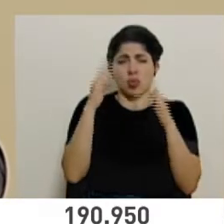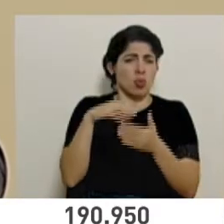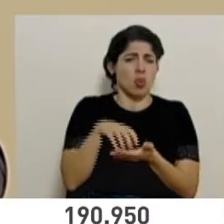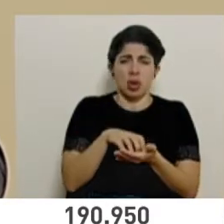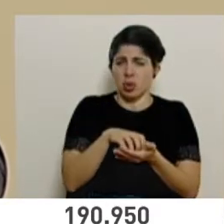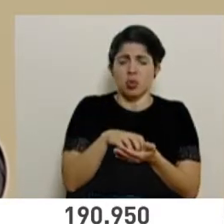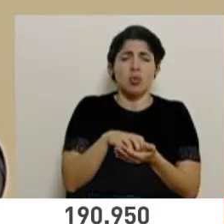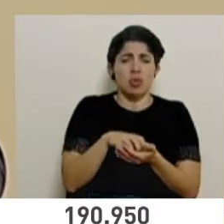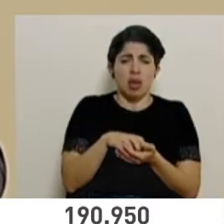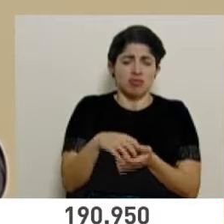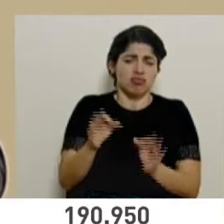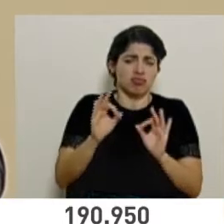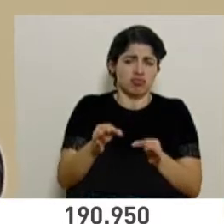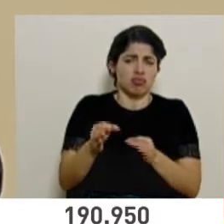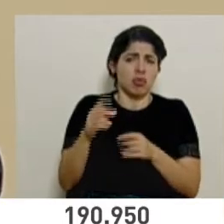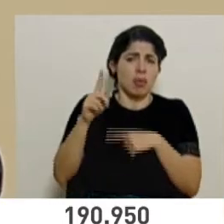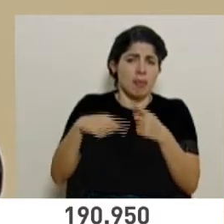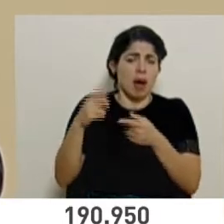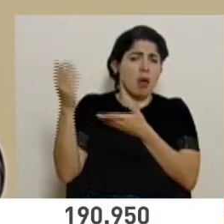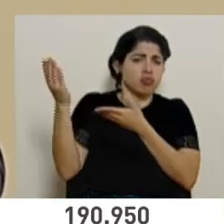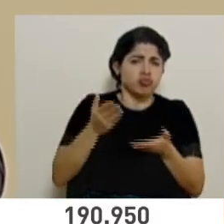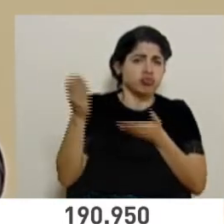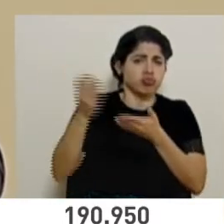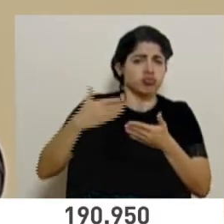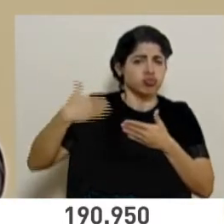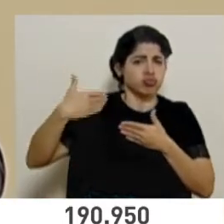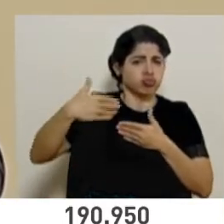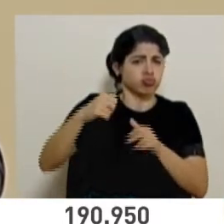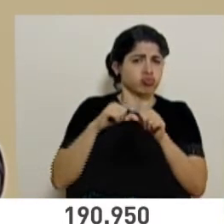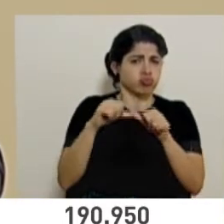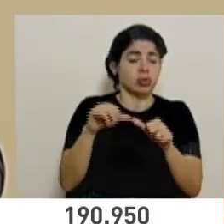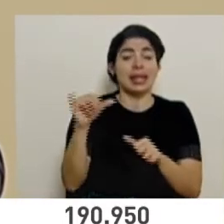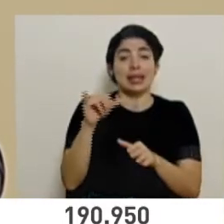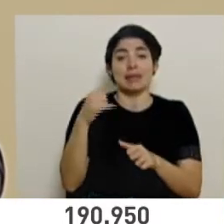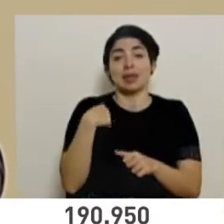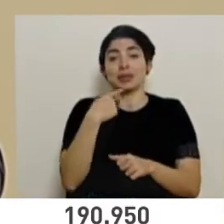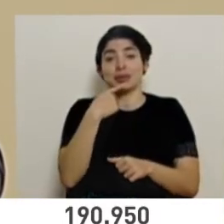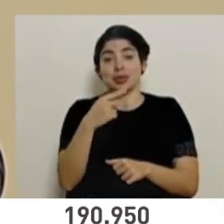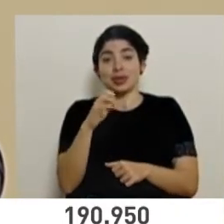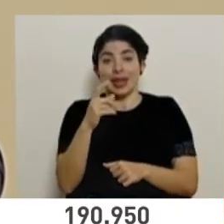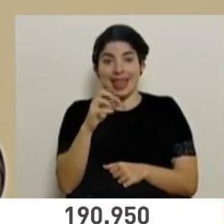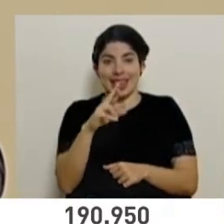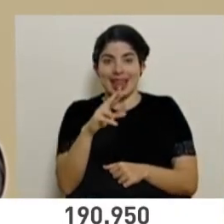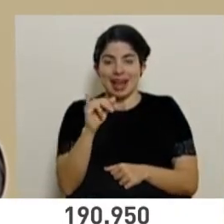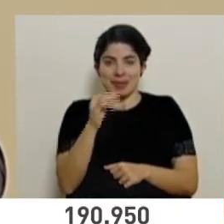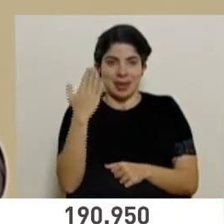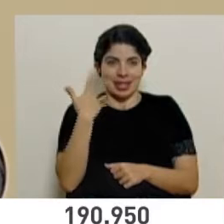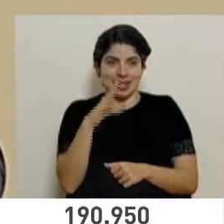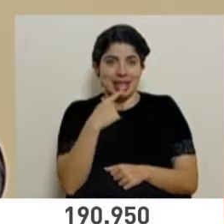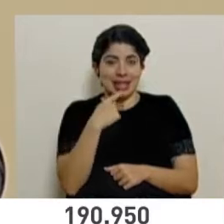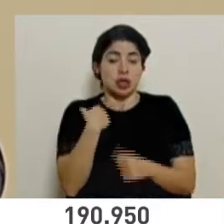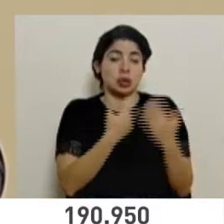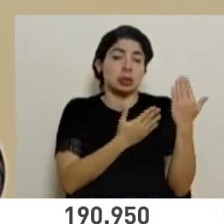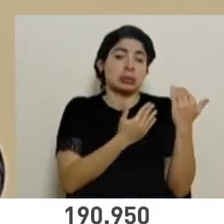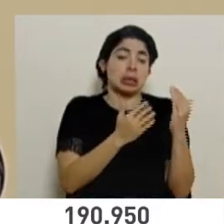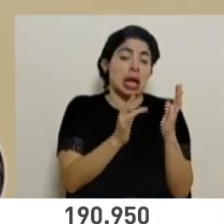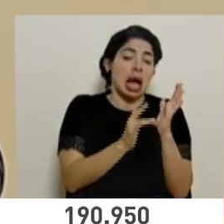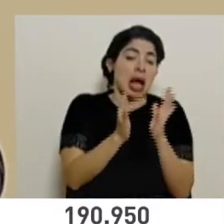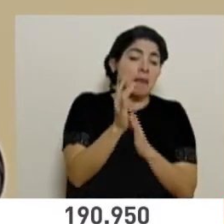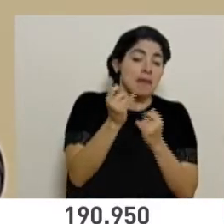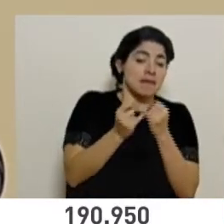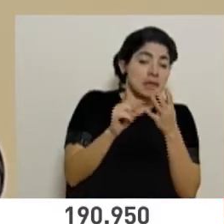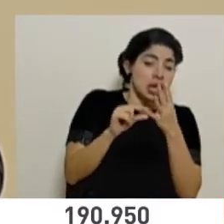tendríamos un ingreso sostenido. Adicionalmente, como mencioné también a don Edgar, esperaríamos entre finales de abril